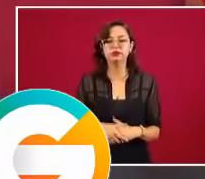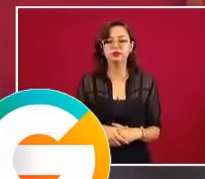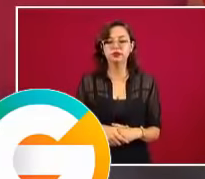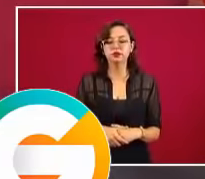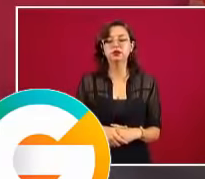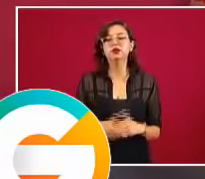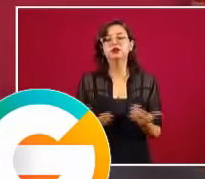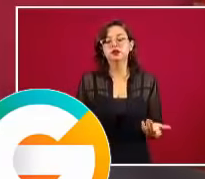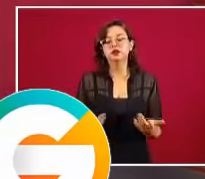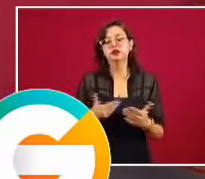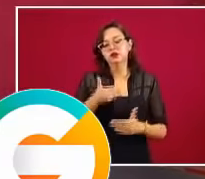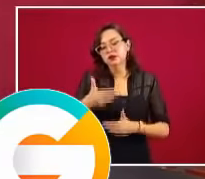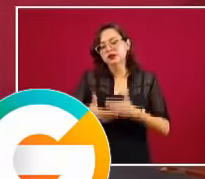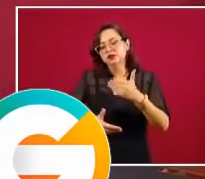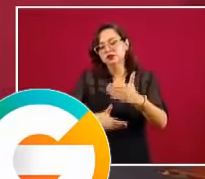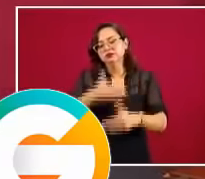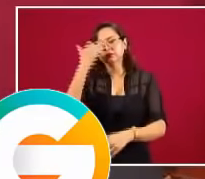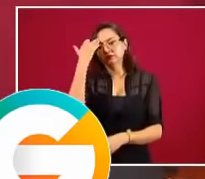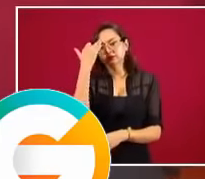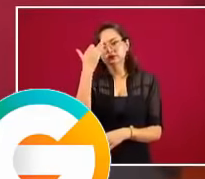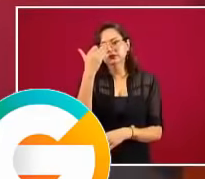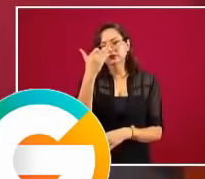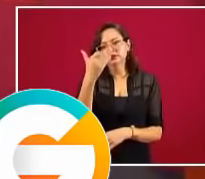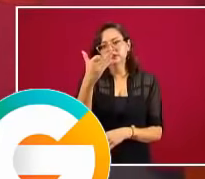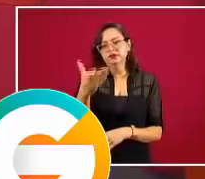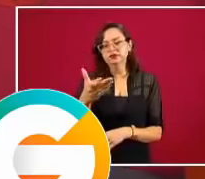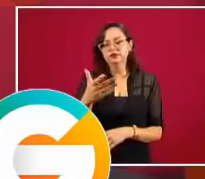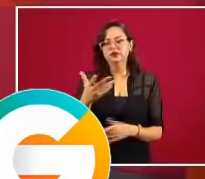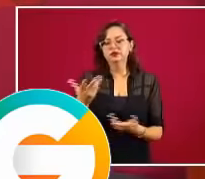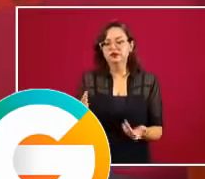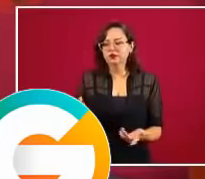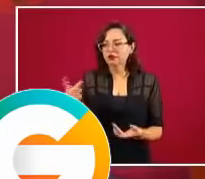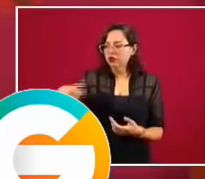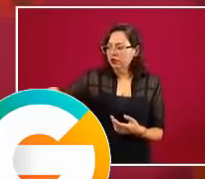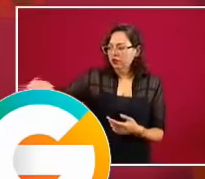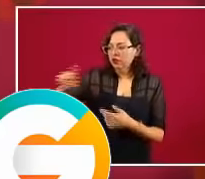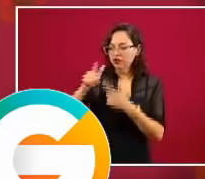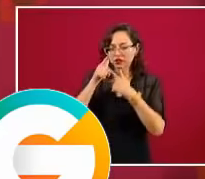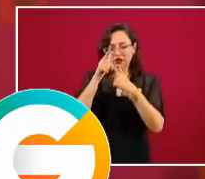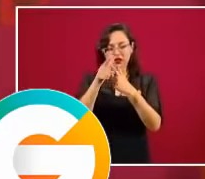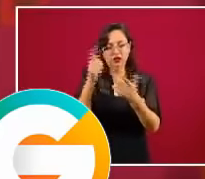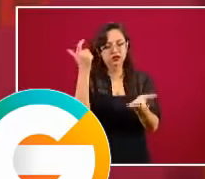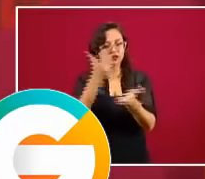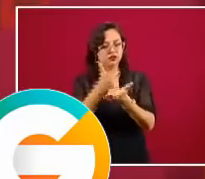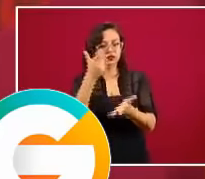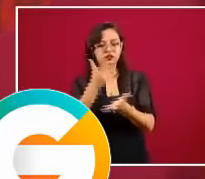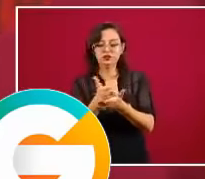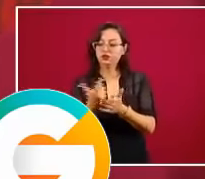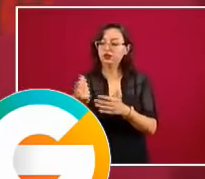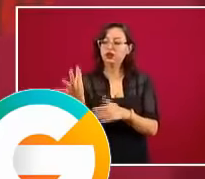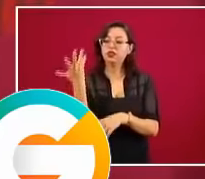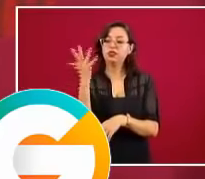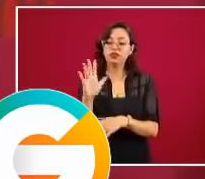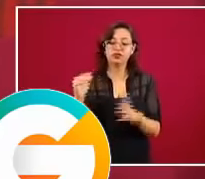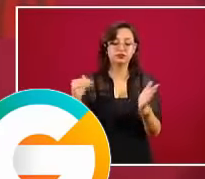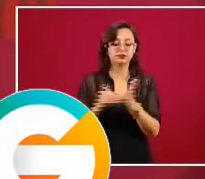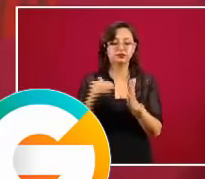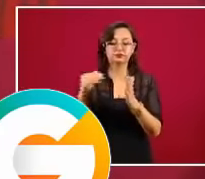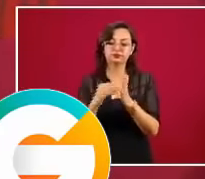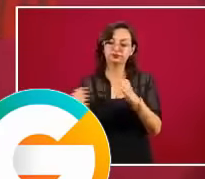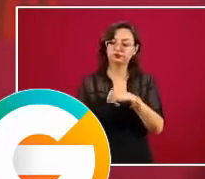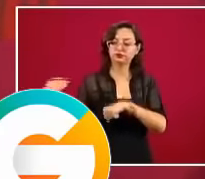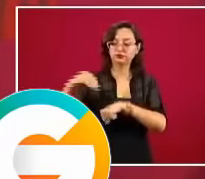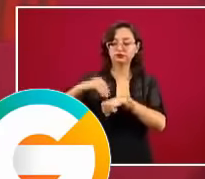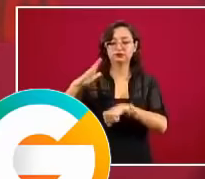con el tiempo vamos a poder reunir 10 mil más